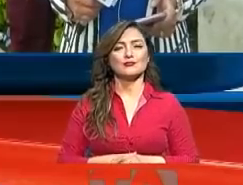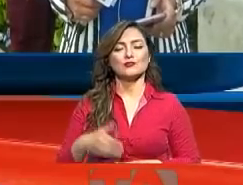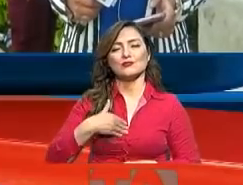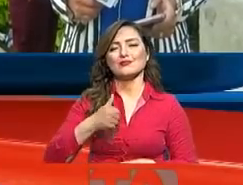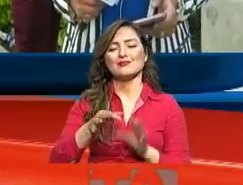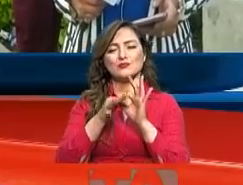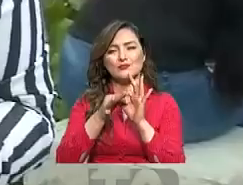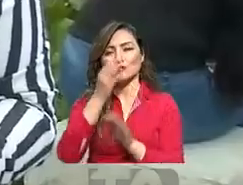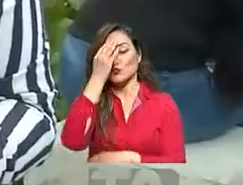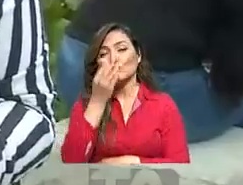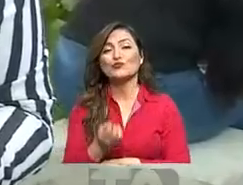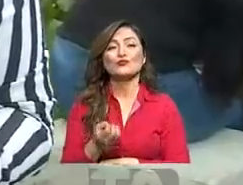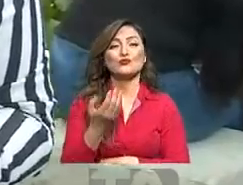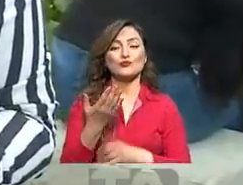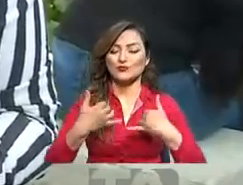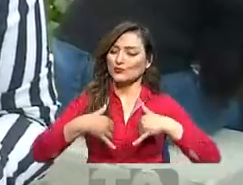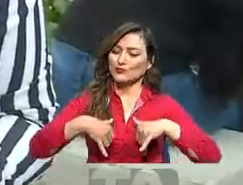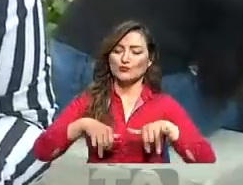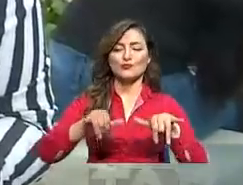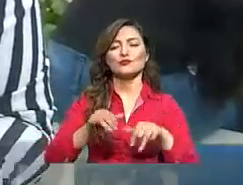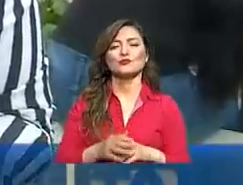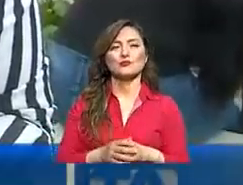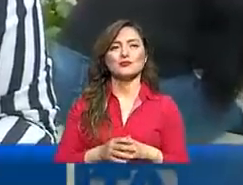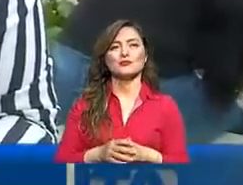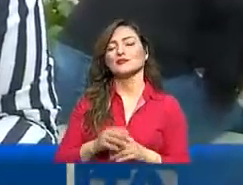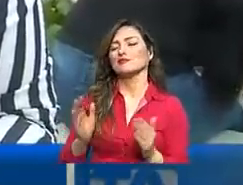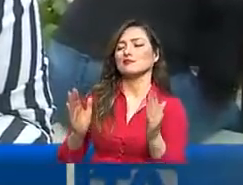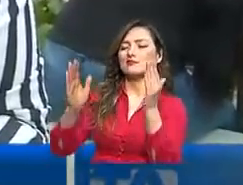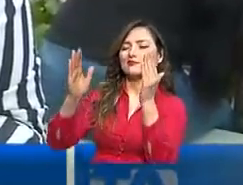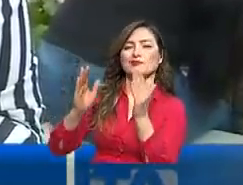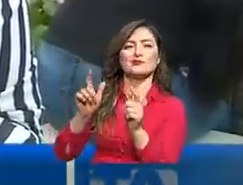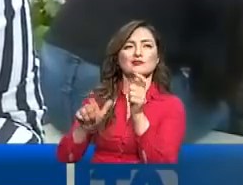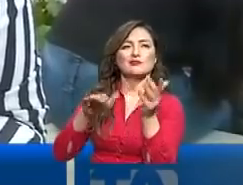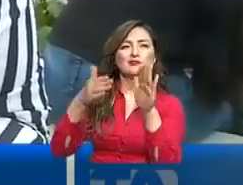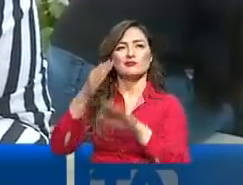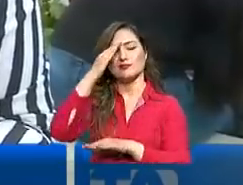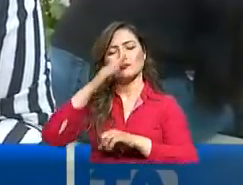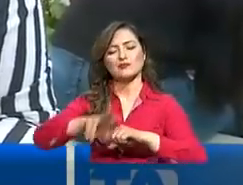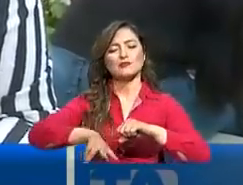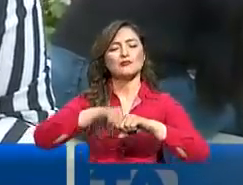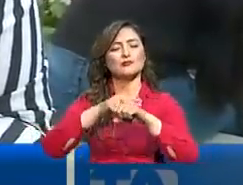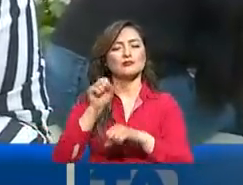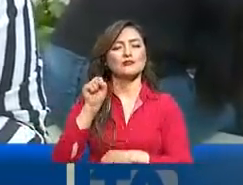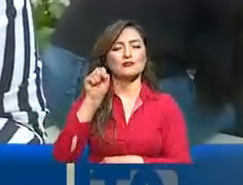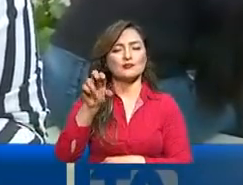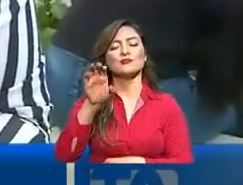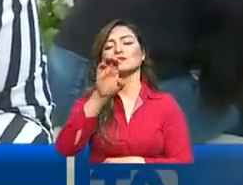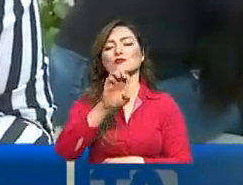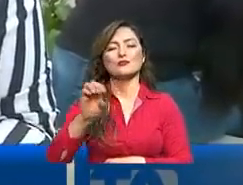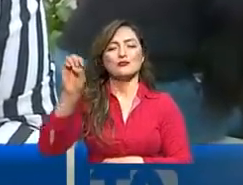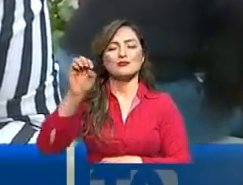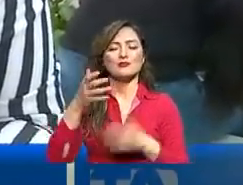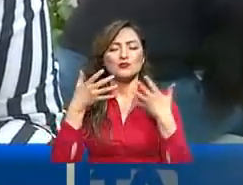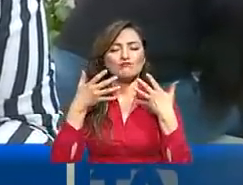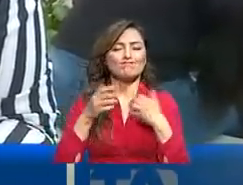¿Qué tal, compañeras? ¿Cómo están? Buenos días. Continuamos en los exteriores del Laboratorio de Criminalística y Ciencias Forenses de la Policía Nacional, aquí en el suroeste del puerto principal,